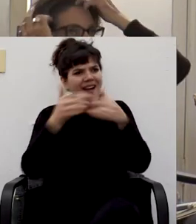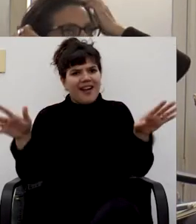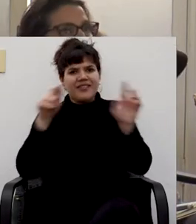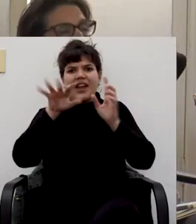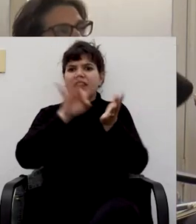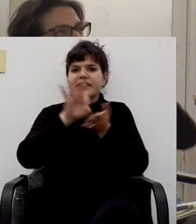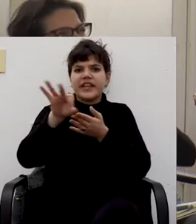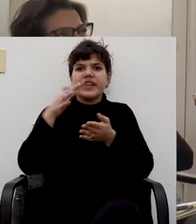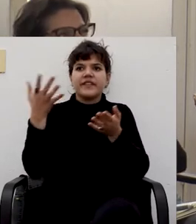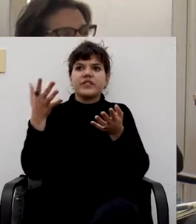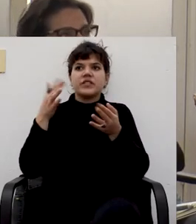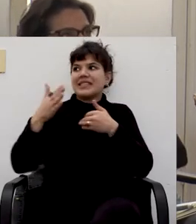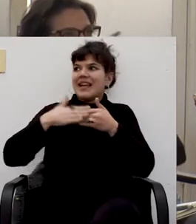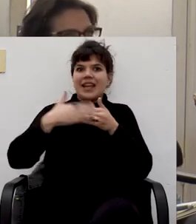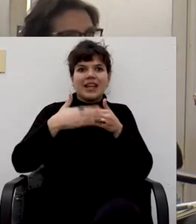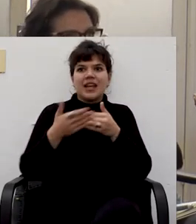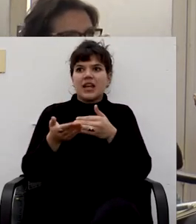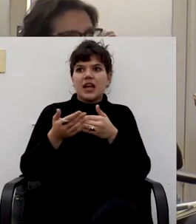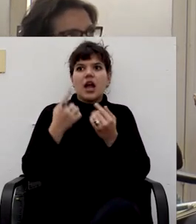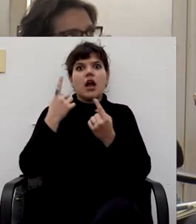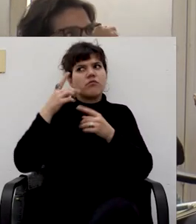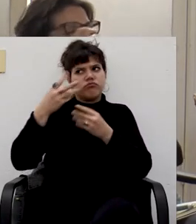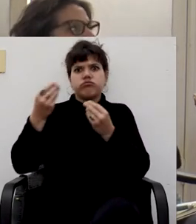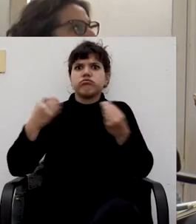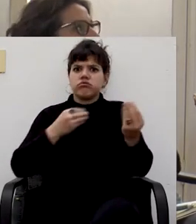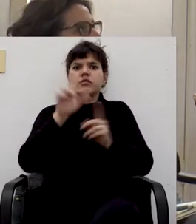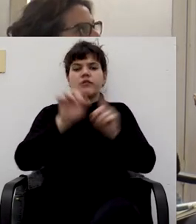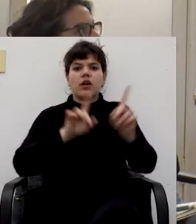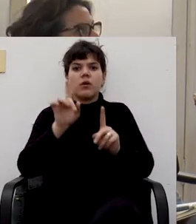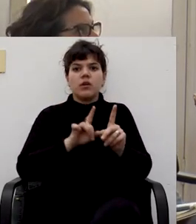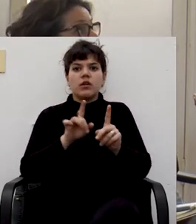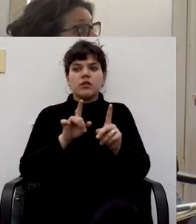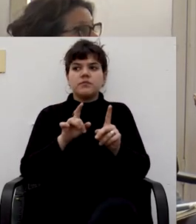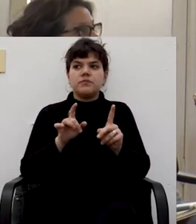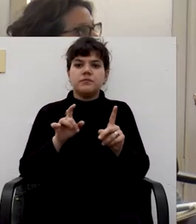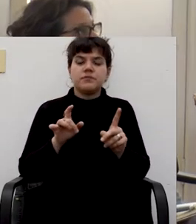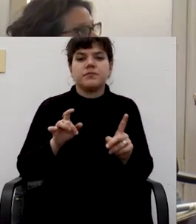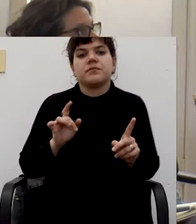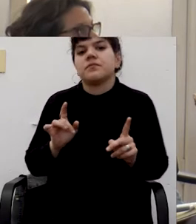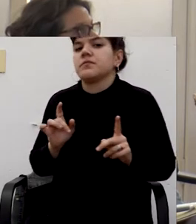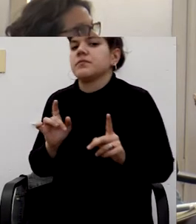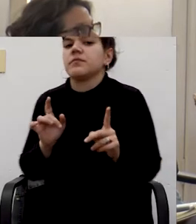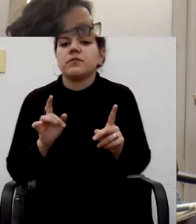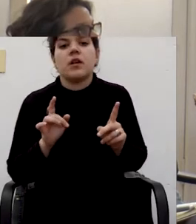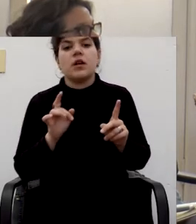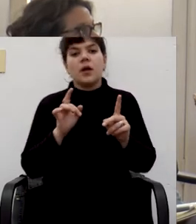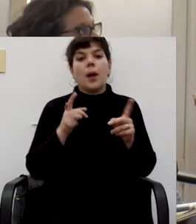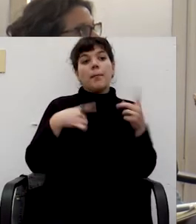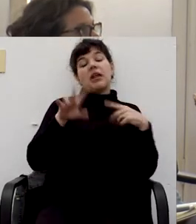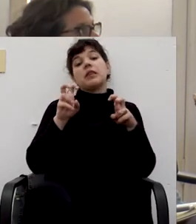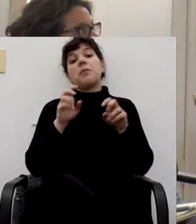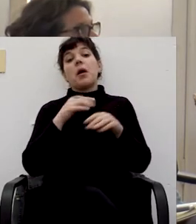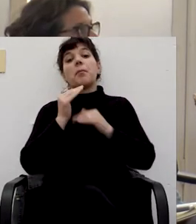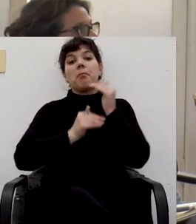que están en proximidad, ¿no? Que son unas cuantas facultades. Bien, bueno, esto en el proceso